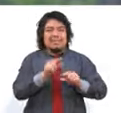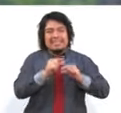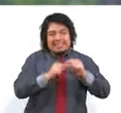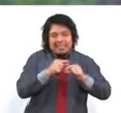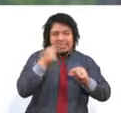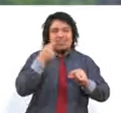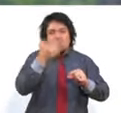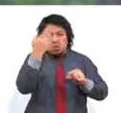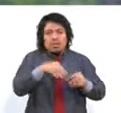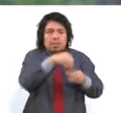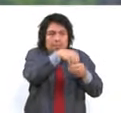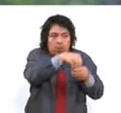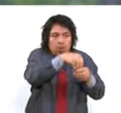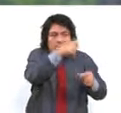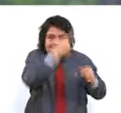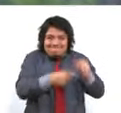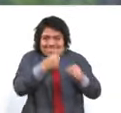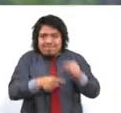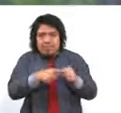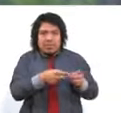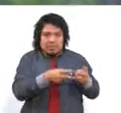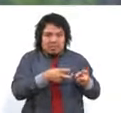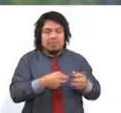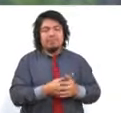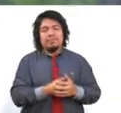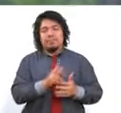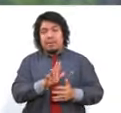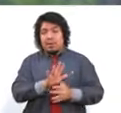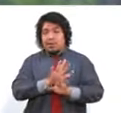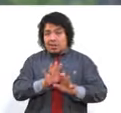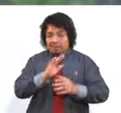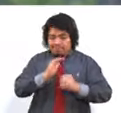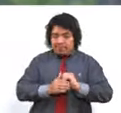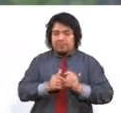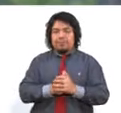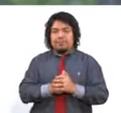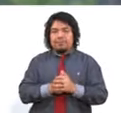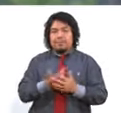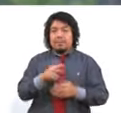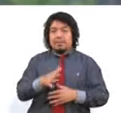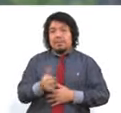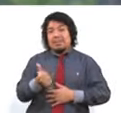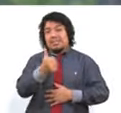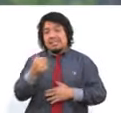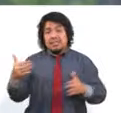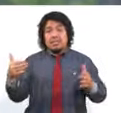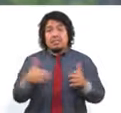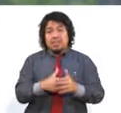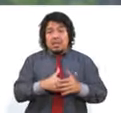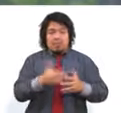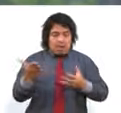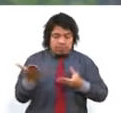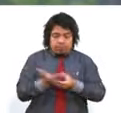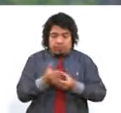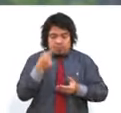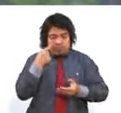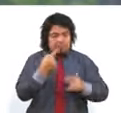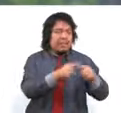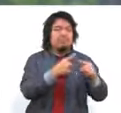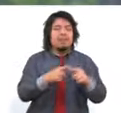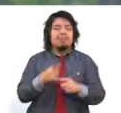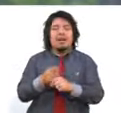la seguridad informática, lo que dio pie a más de 6 mil investigaciones por delitos